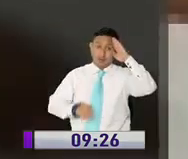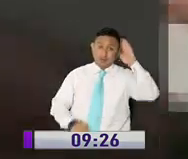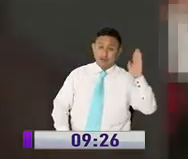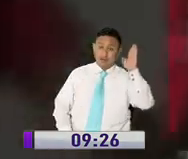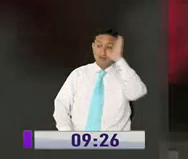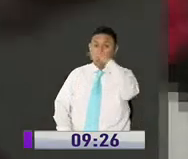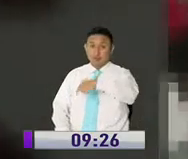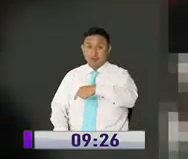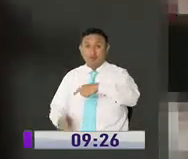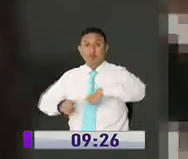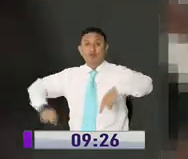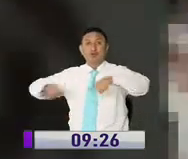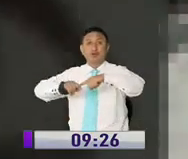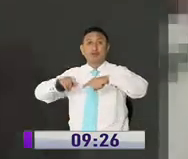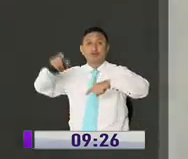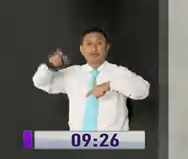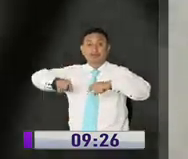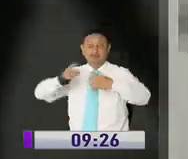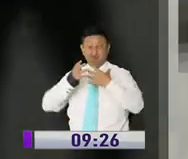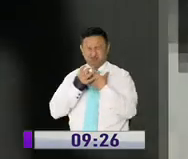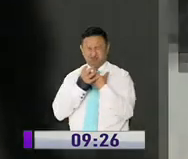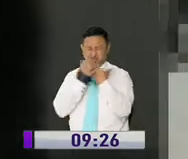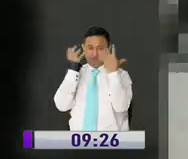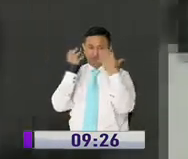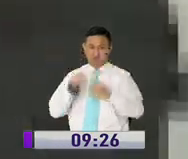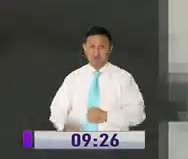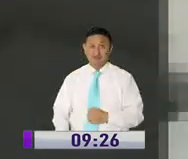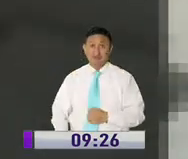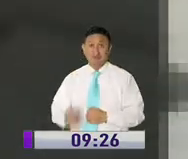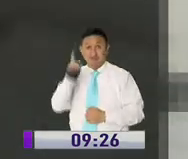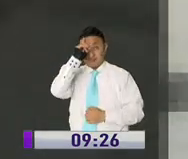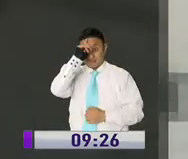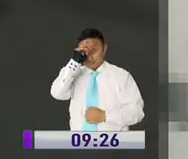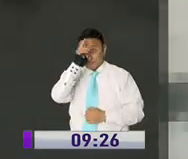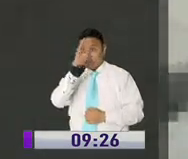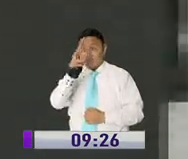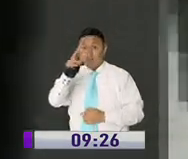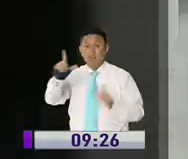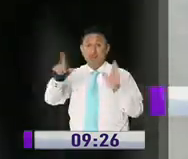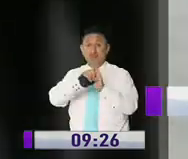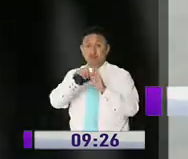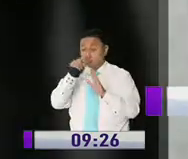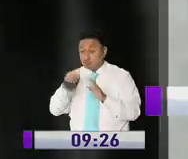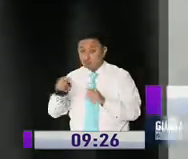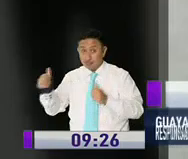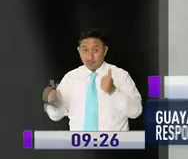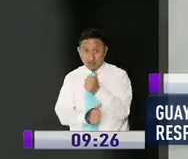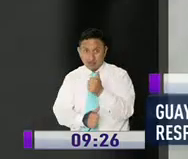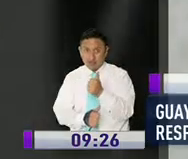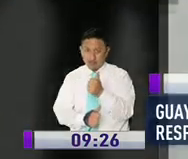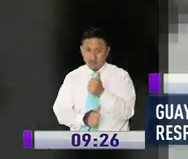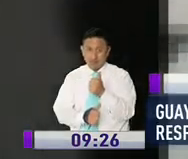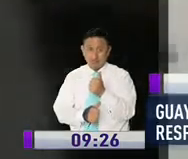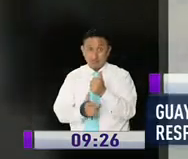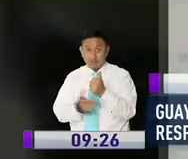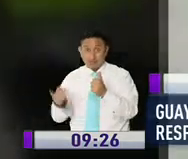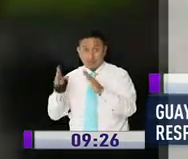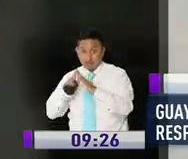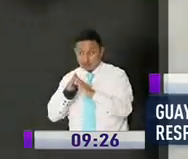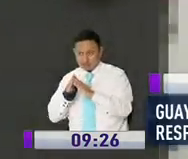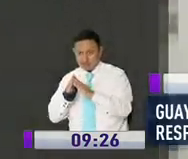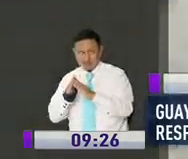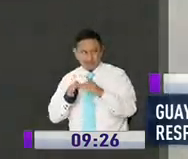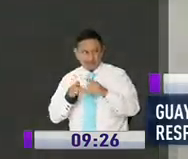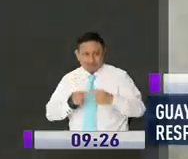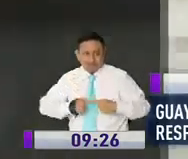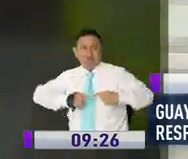hasta el lugar donde los enardecidos amigos, en vez de acatar lo que dispone el estado de excepción y retirarse a sus casas, optaron